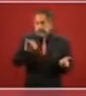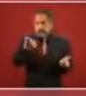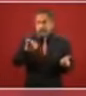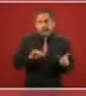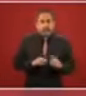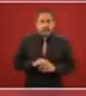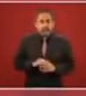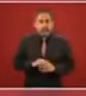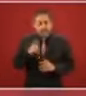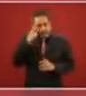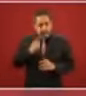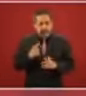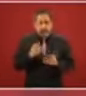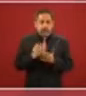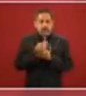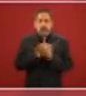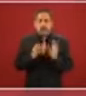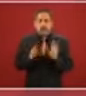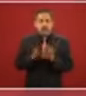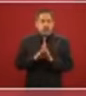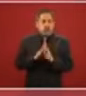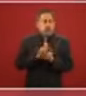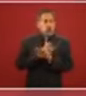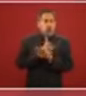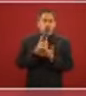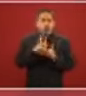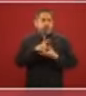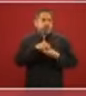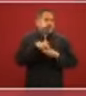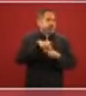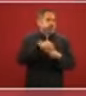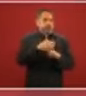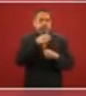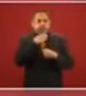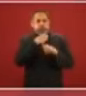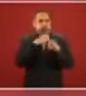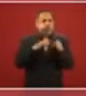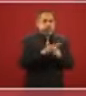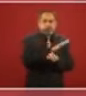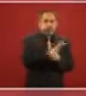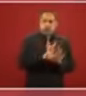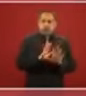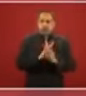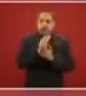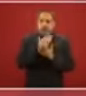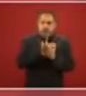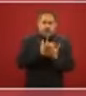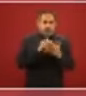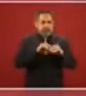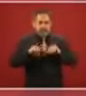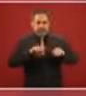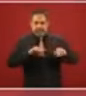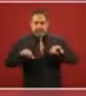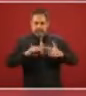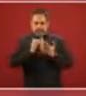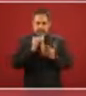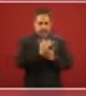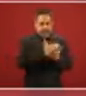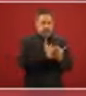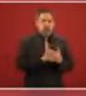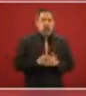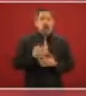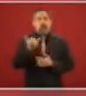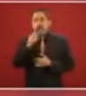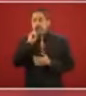Se evita la sobrepoblación. Se está procurando no